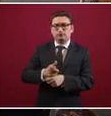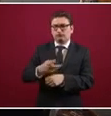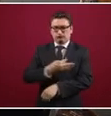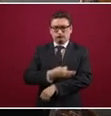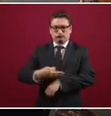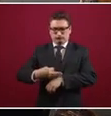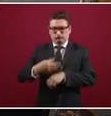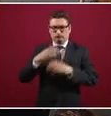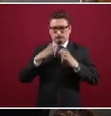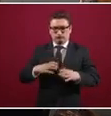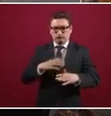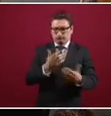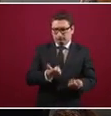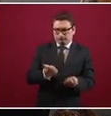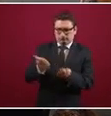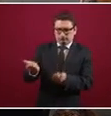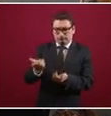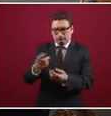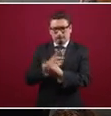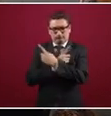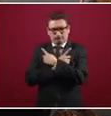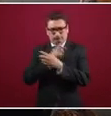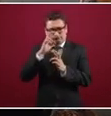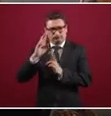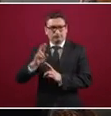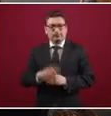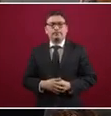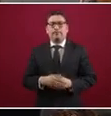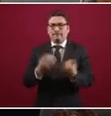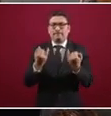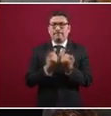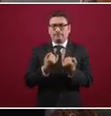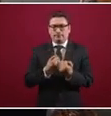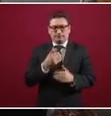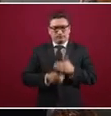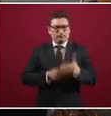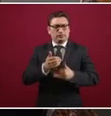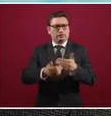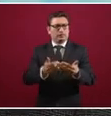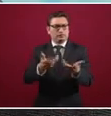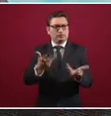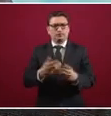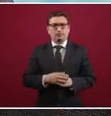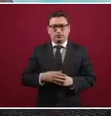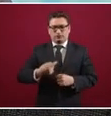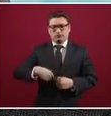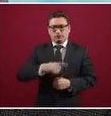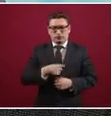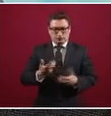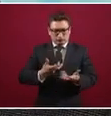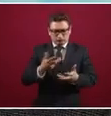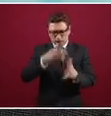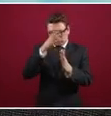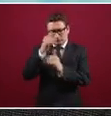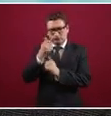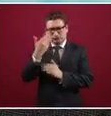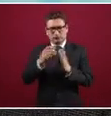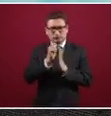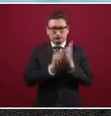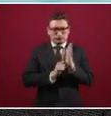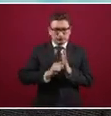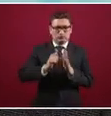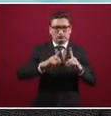y se estará informando también del avance que tiene la instrumentación de las acciones acordadas en el sistema nacional de